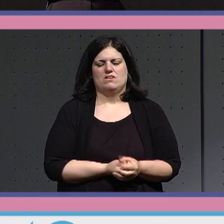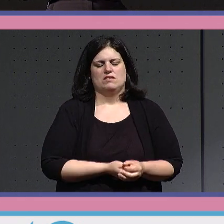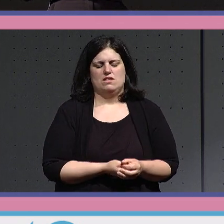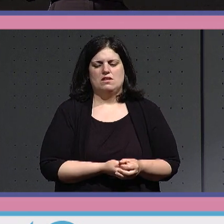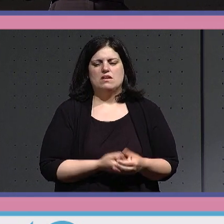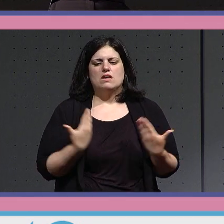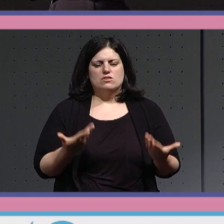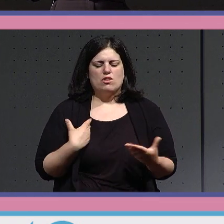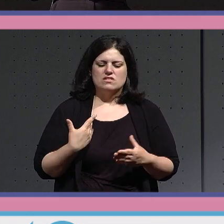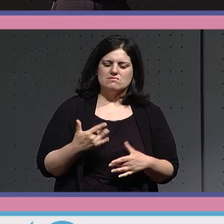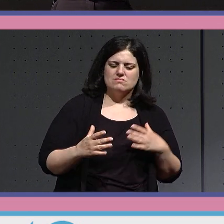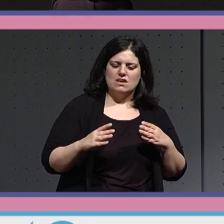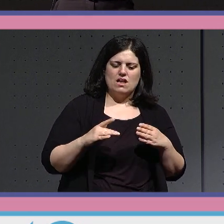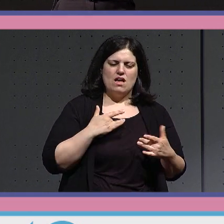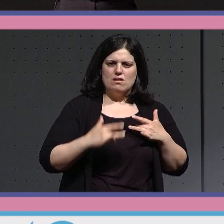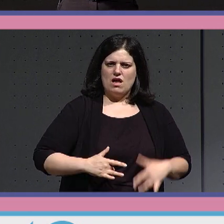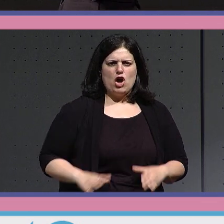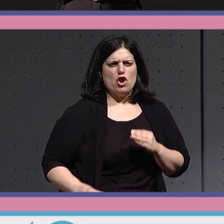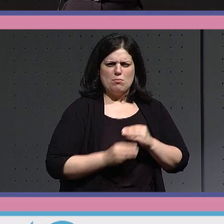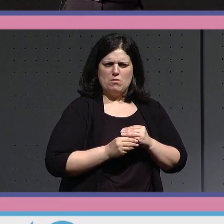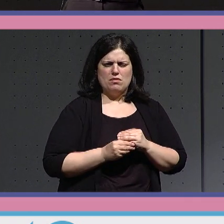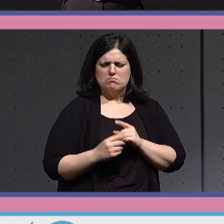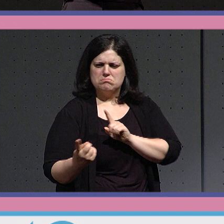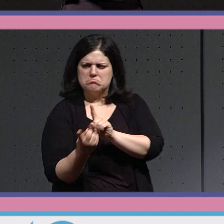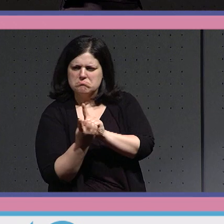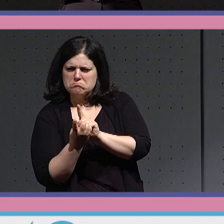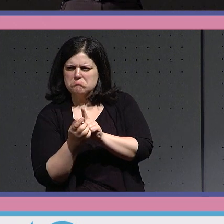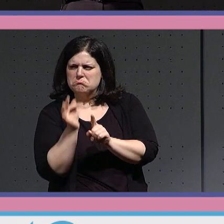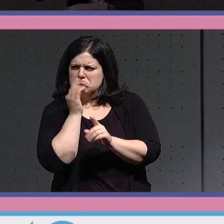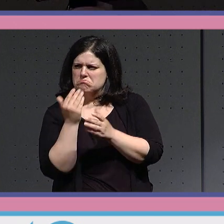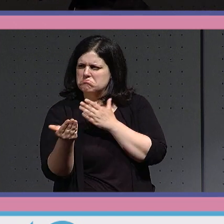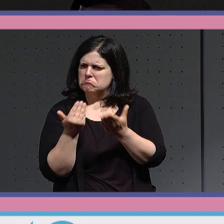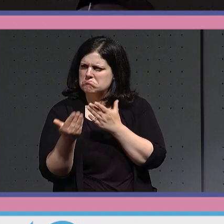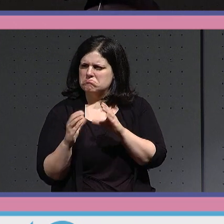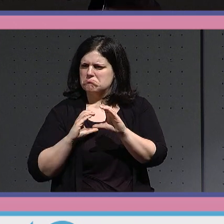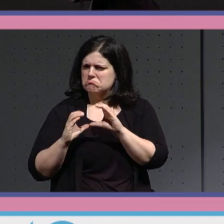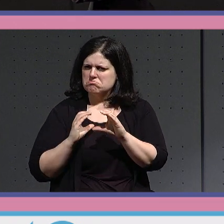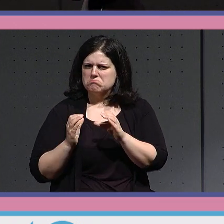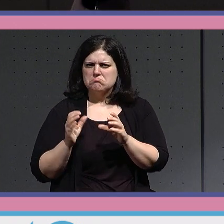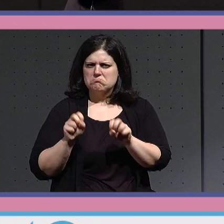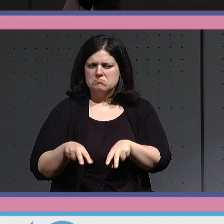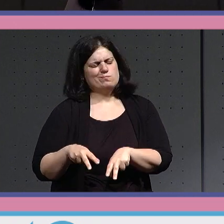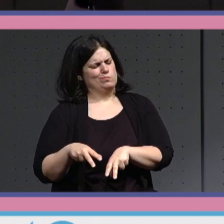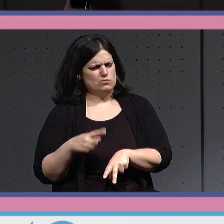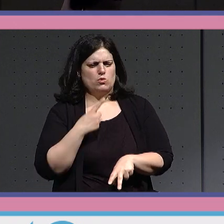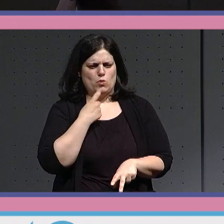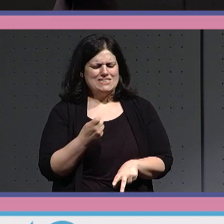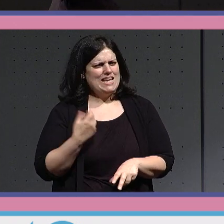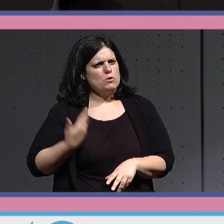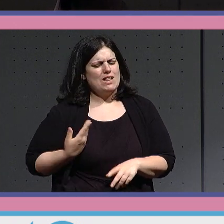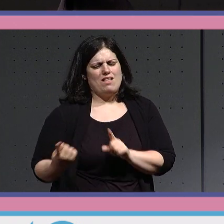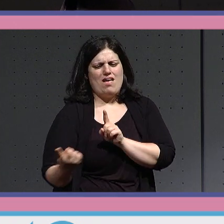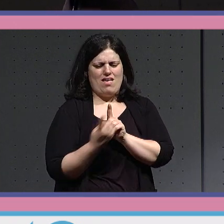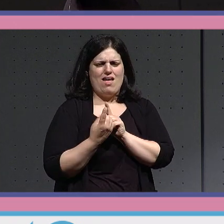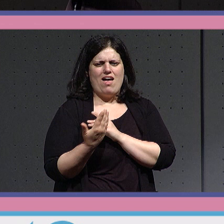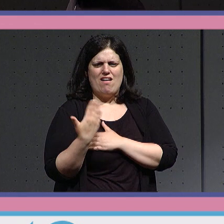diagnóstico comórbido en una persona con TEA sin verla, sin escucharla, sin estar con ella. Esto es fundamental, ¿eh? Y es muy, muy importante. E